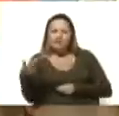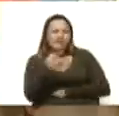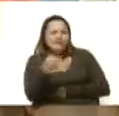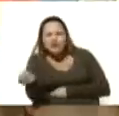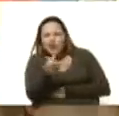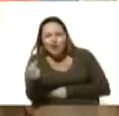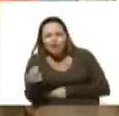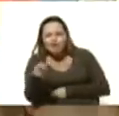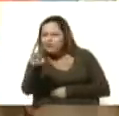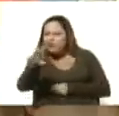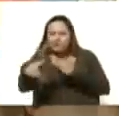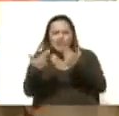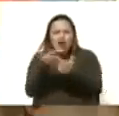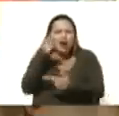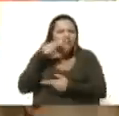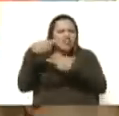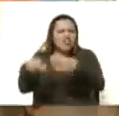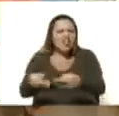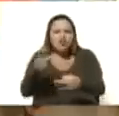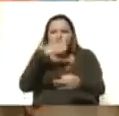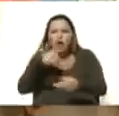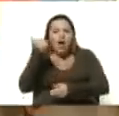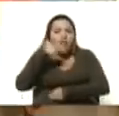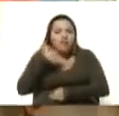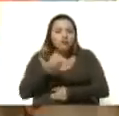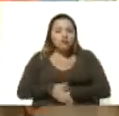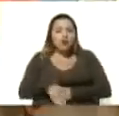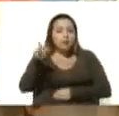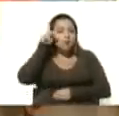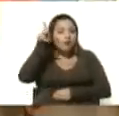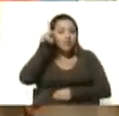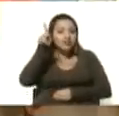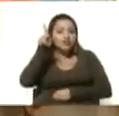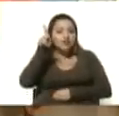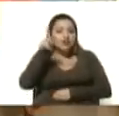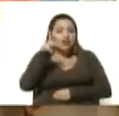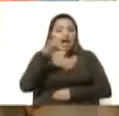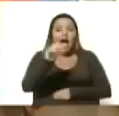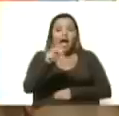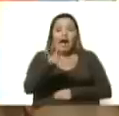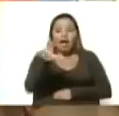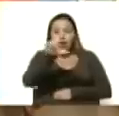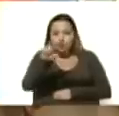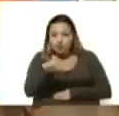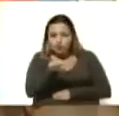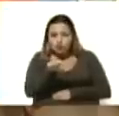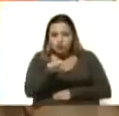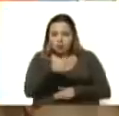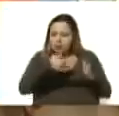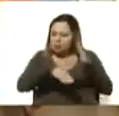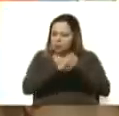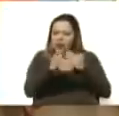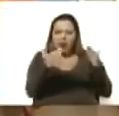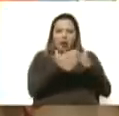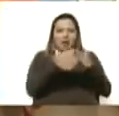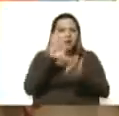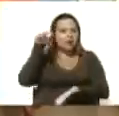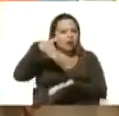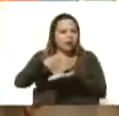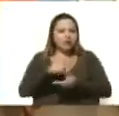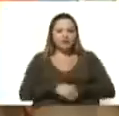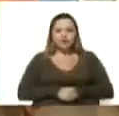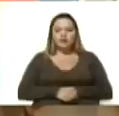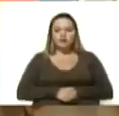hubo. No hubo un acto de violento en la salida del profesor de su casa en Maracay. Se realizaron análisis de telefonía y se revisaron